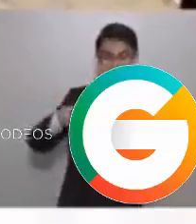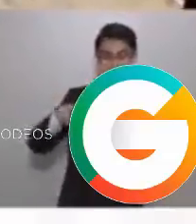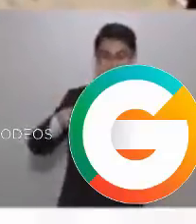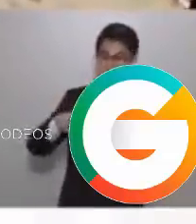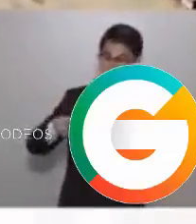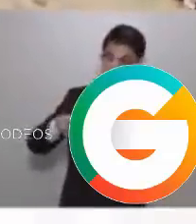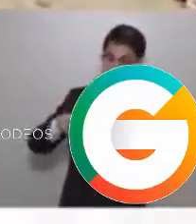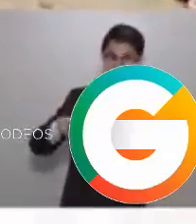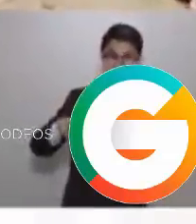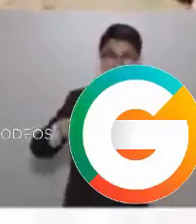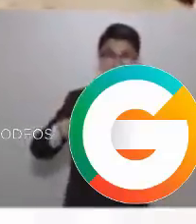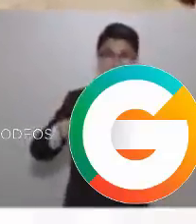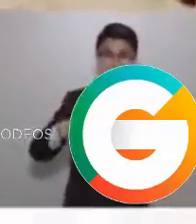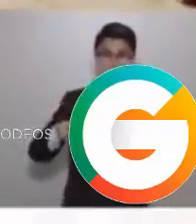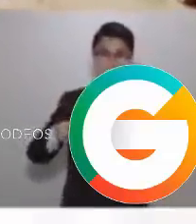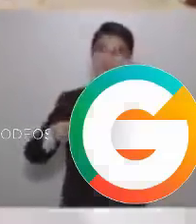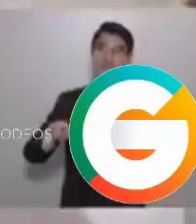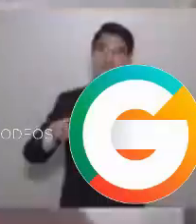agredido y abatido.